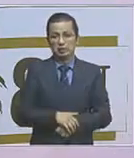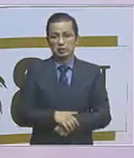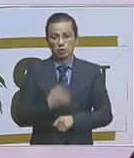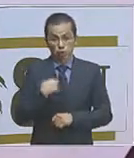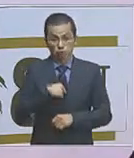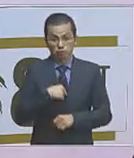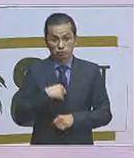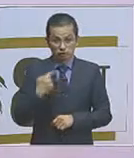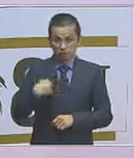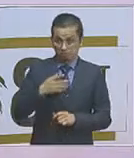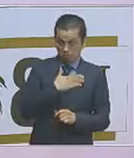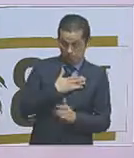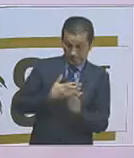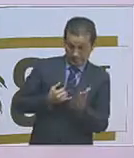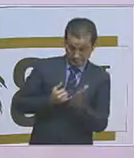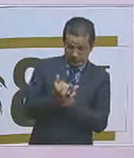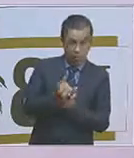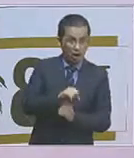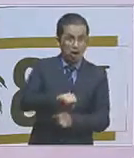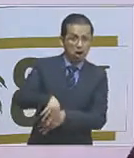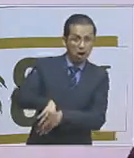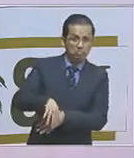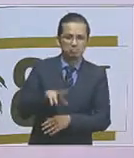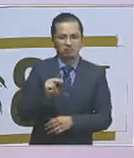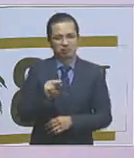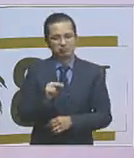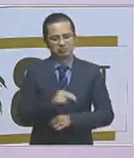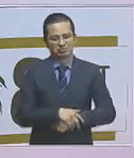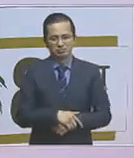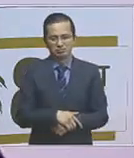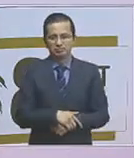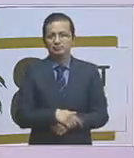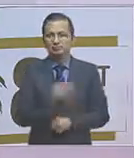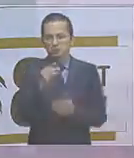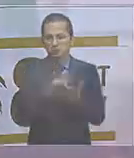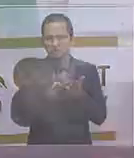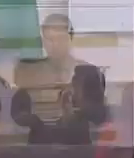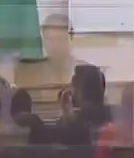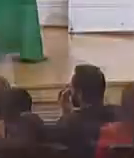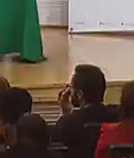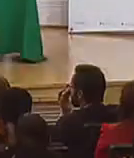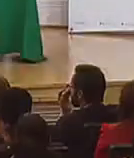albedrío para tomar de decisiones muchas gracias